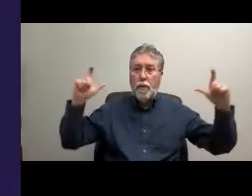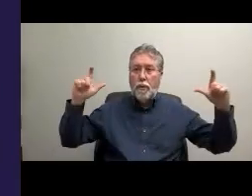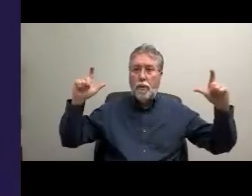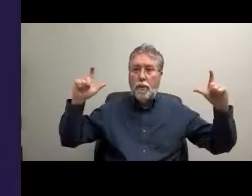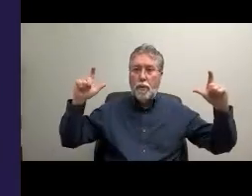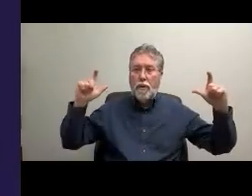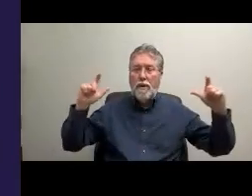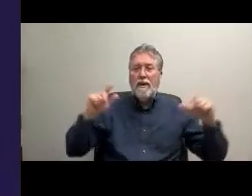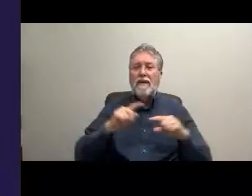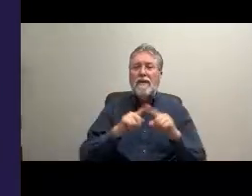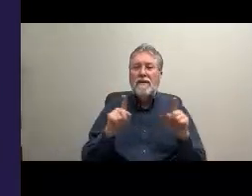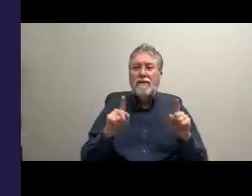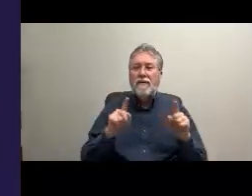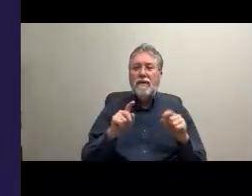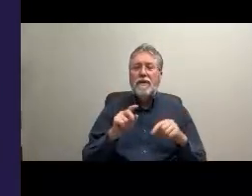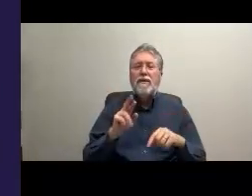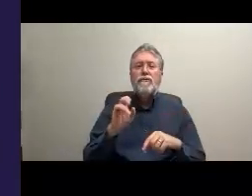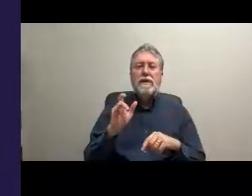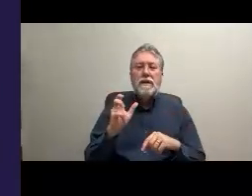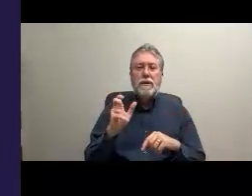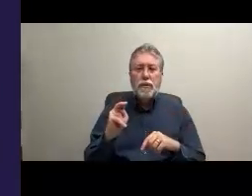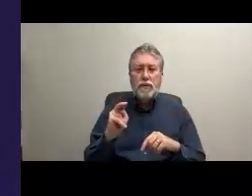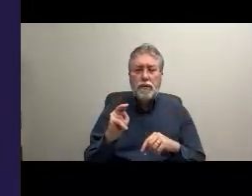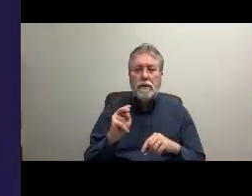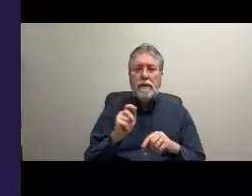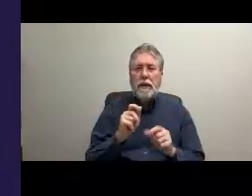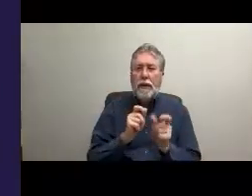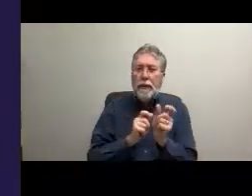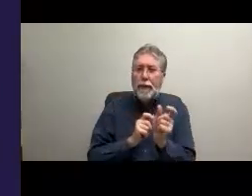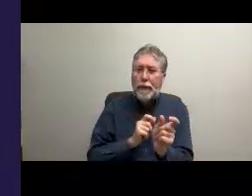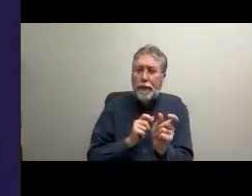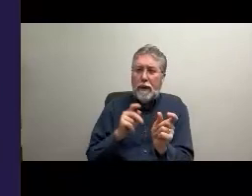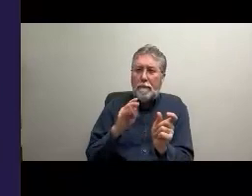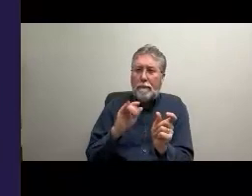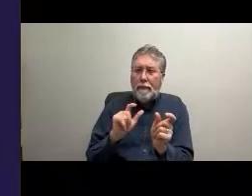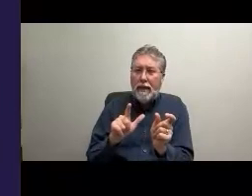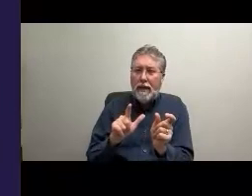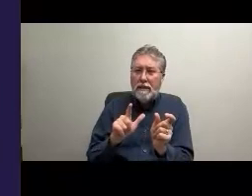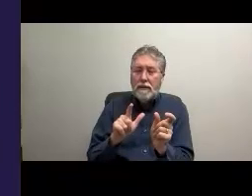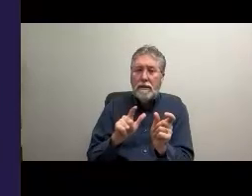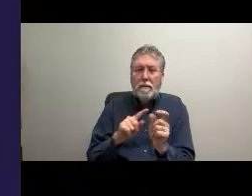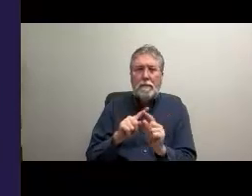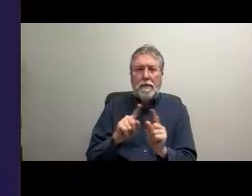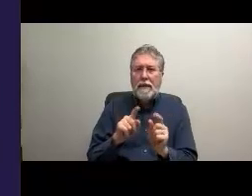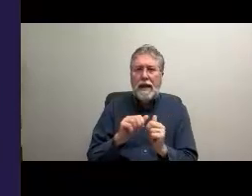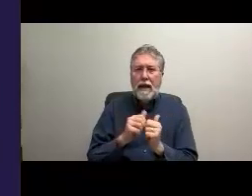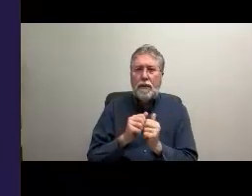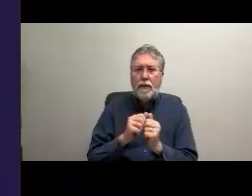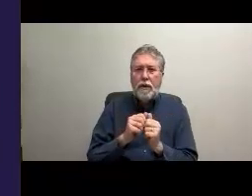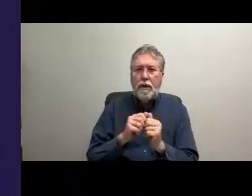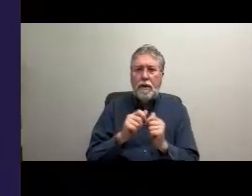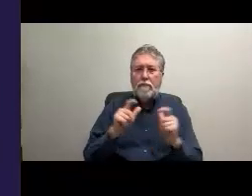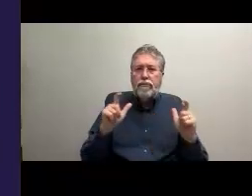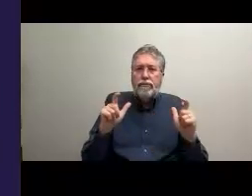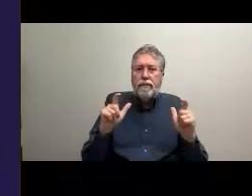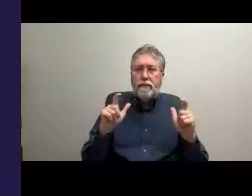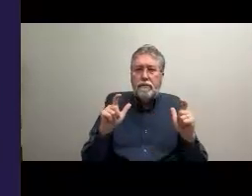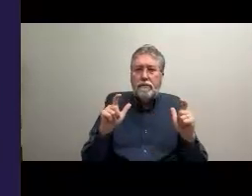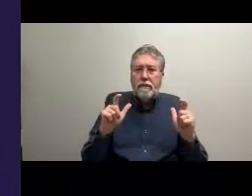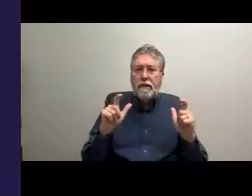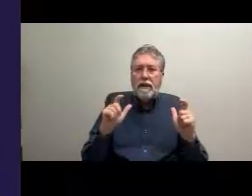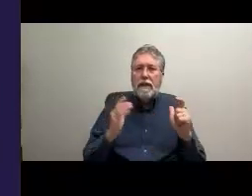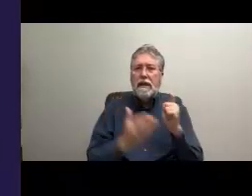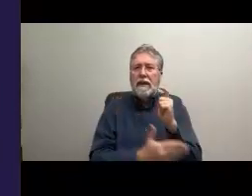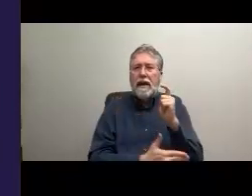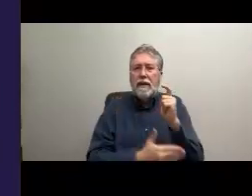espaciales, dados todos los píxeles tan pequeños como se ha dicho. Pero entonces, ¿cómo se activa hasta el condado y el